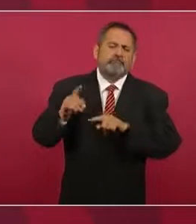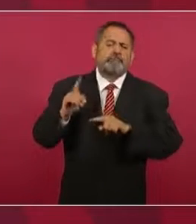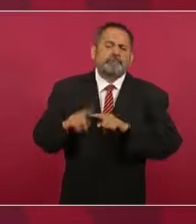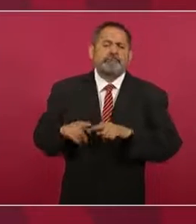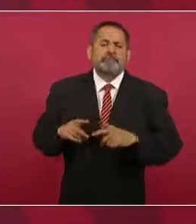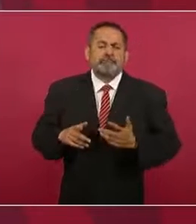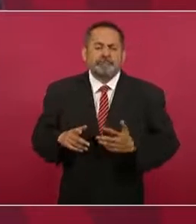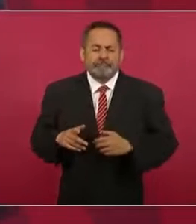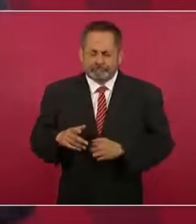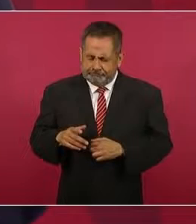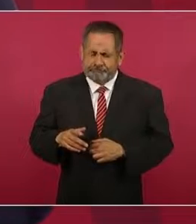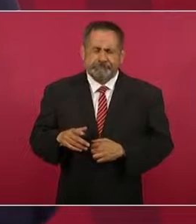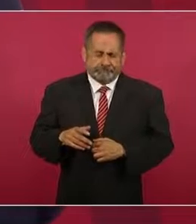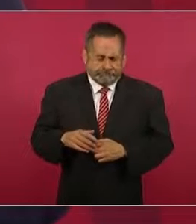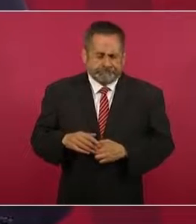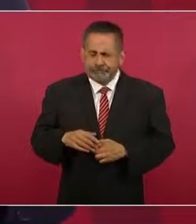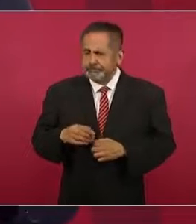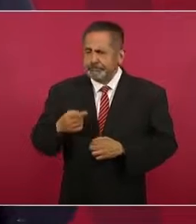acciones